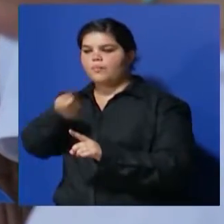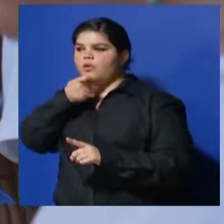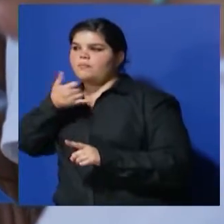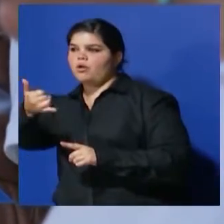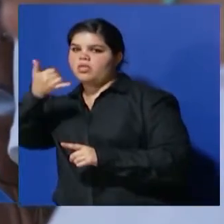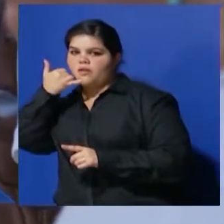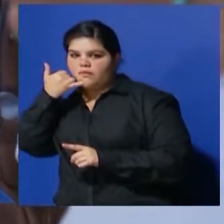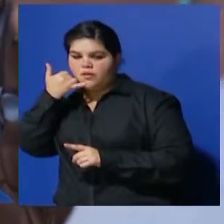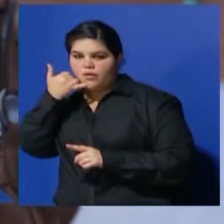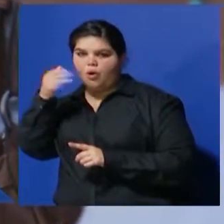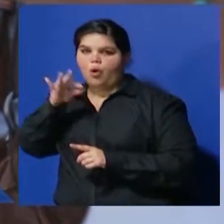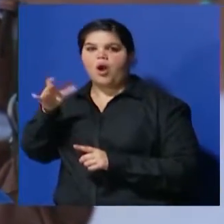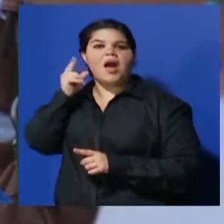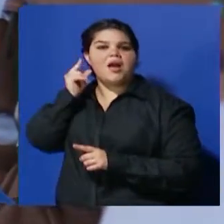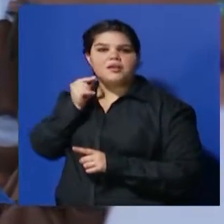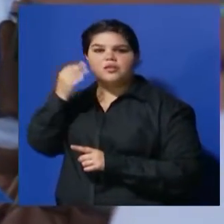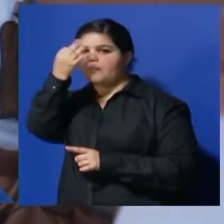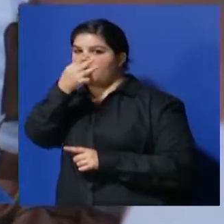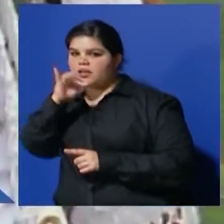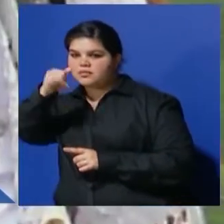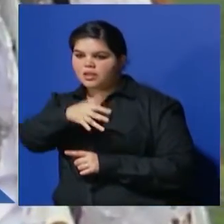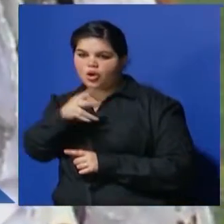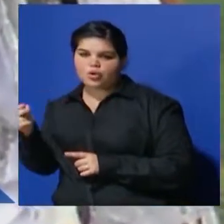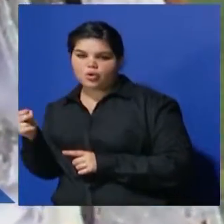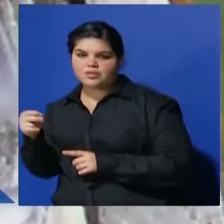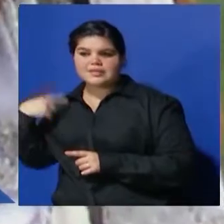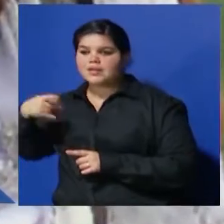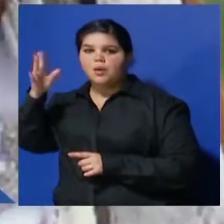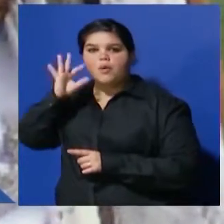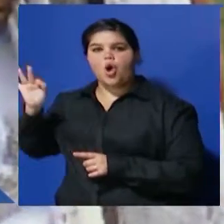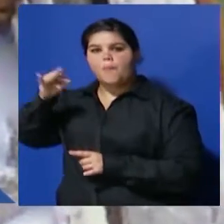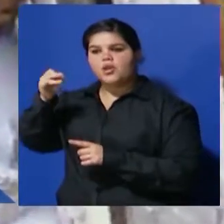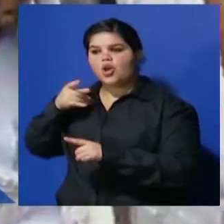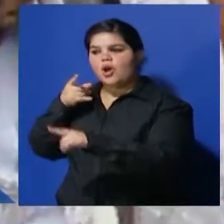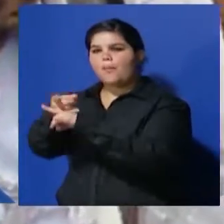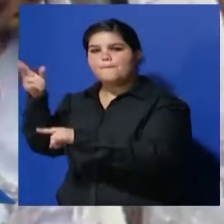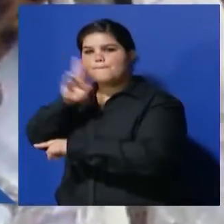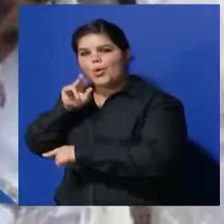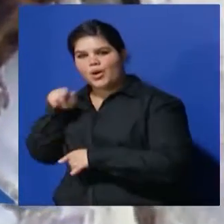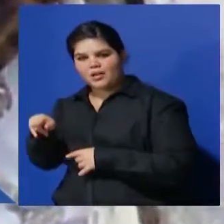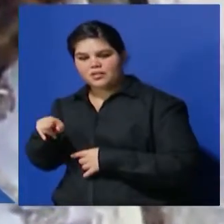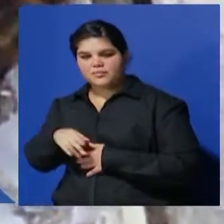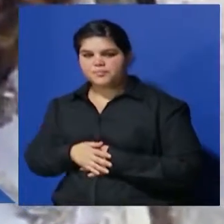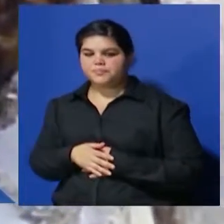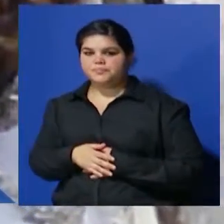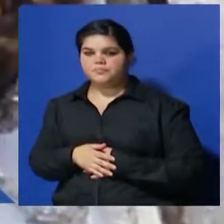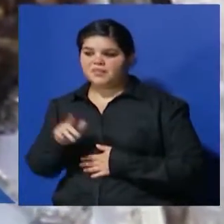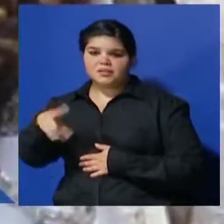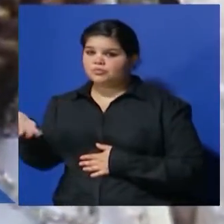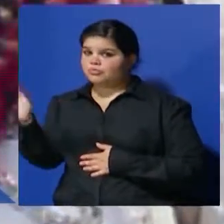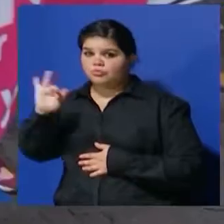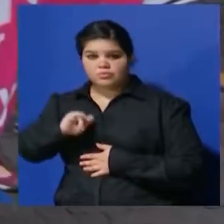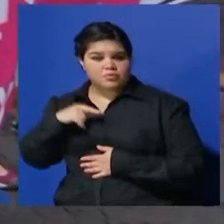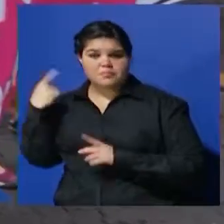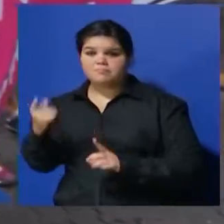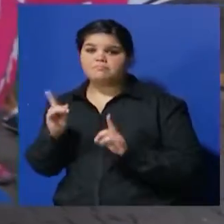si usamos cierto arito, si nos maquillamos o no nos maquillamos, o sea, opinan todo el tiempo. Eso es una forma, un acoso cotidiano al que estamos sometidas